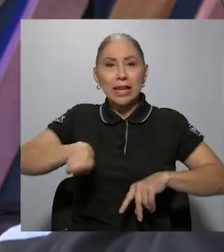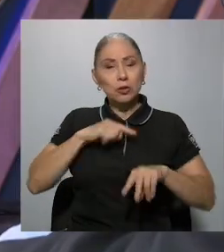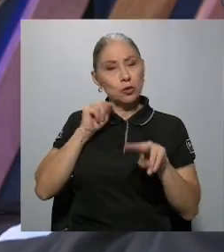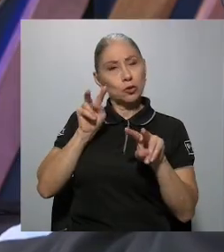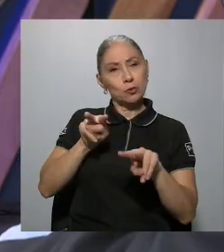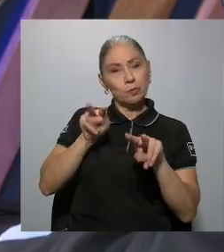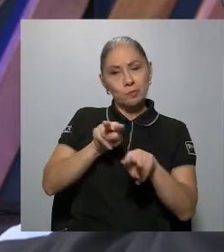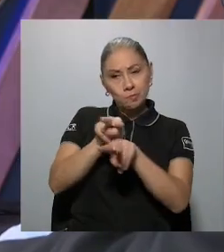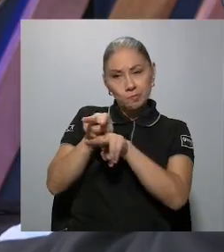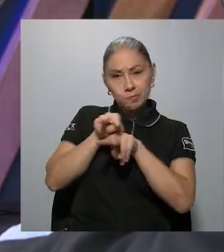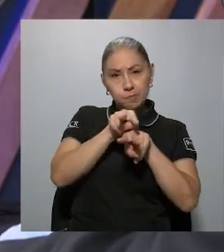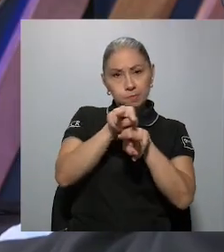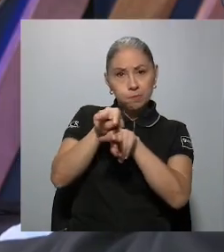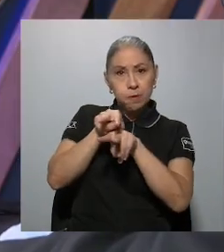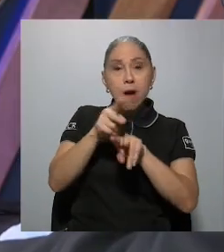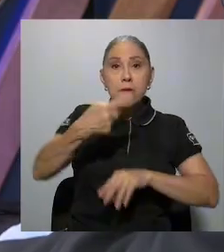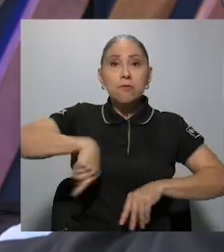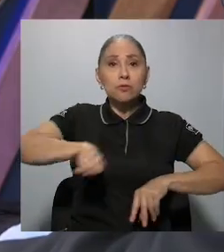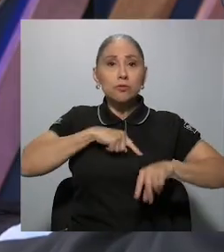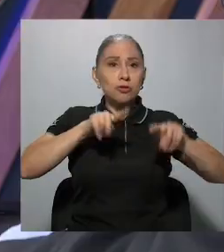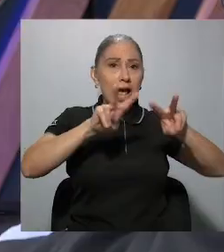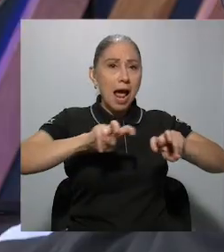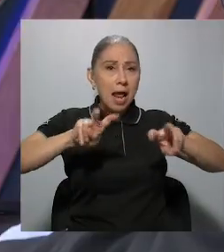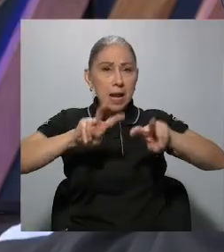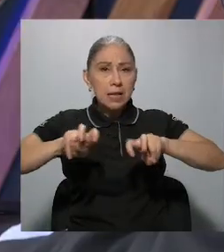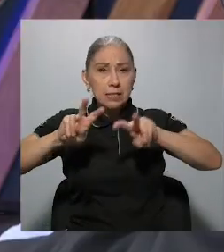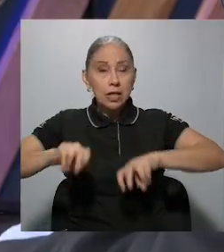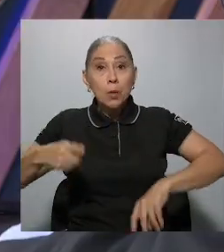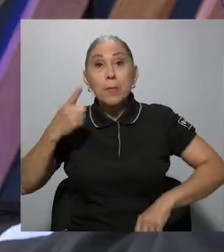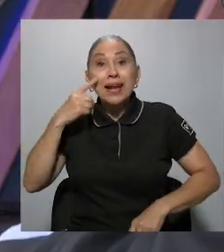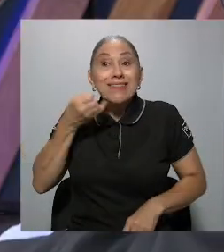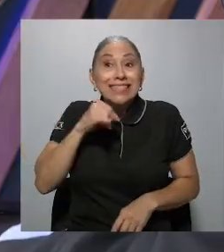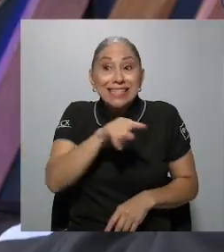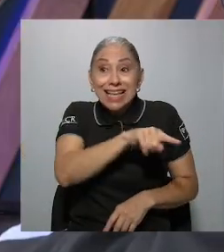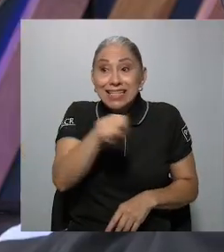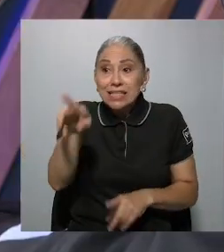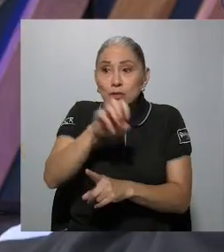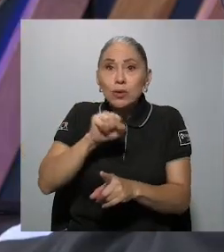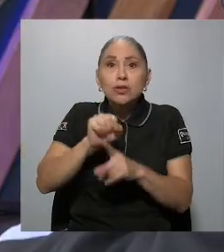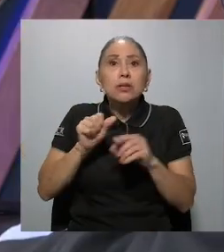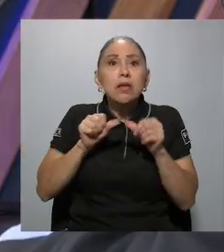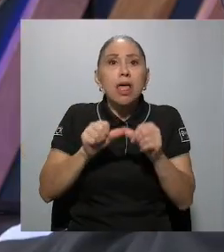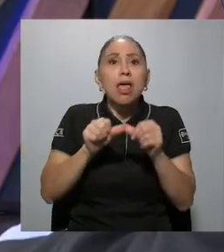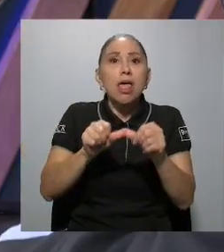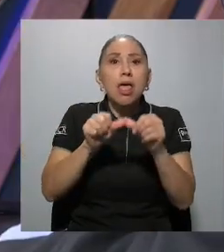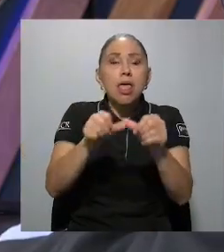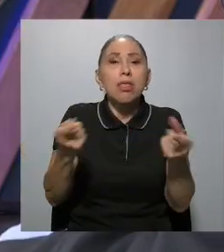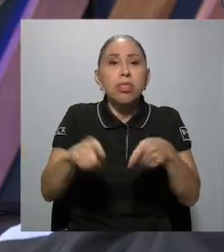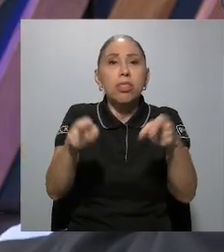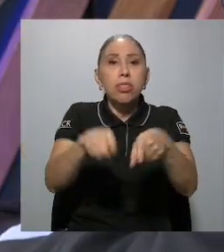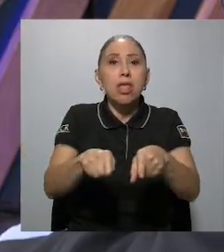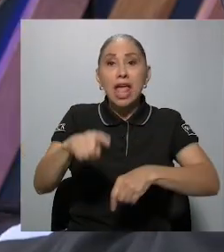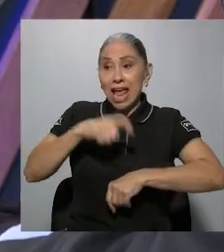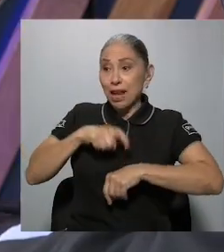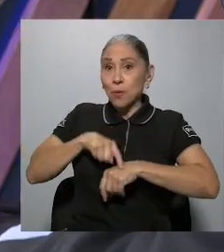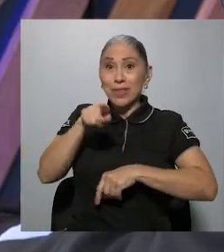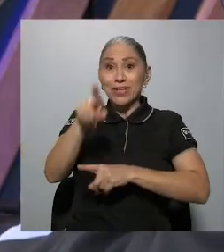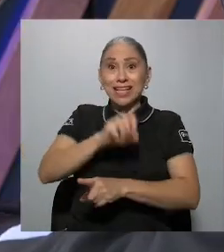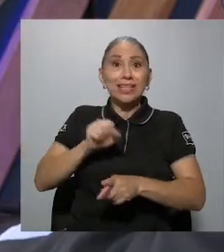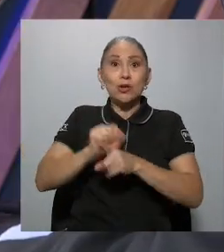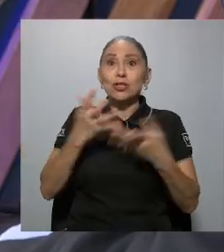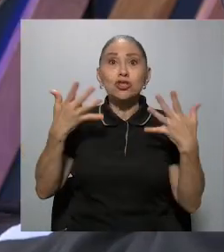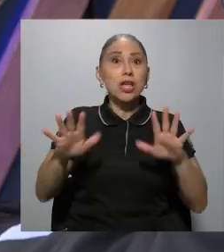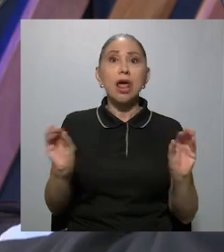ventaja? Que estamos monitoreando, estamos analizando para ver si estos supuestos se siguen cumpliendo. Y en el momento en el